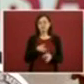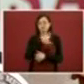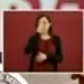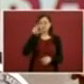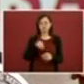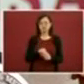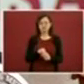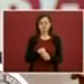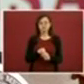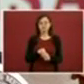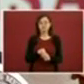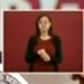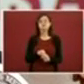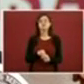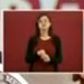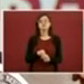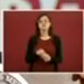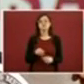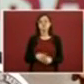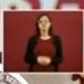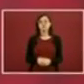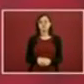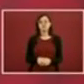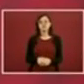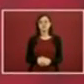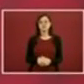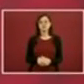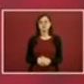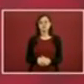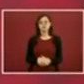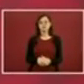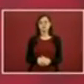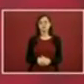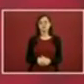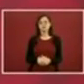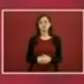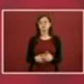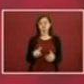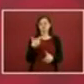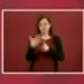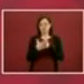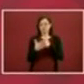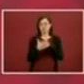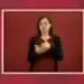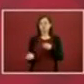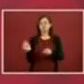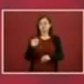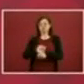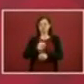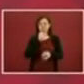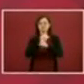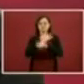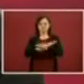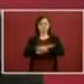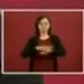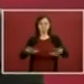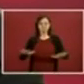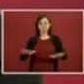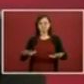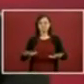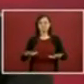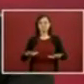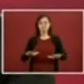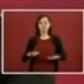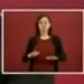Sería dramático que no fuera este quizá el momento más crítico que estuviera enfrentando el actual gobierno en términos de una